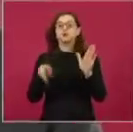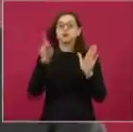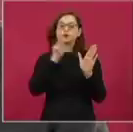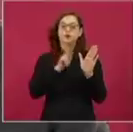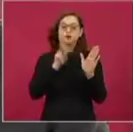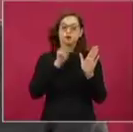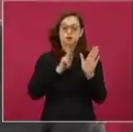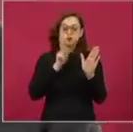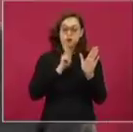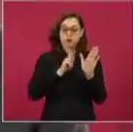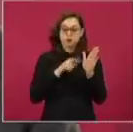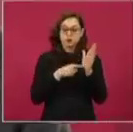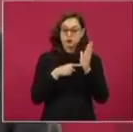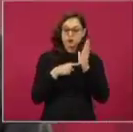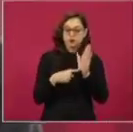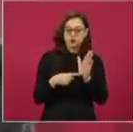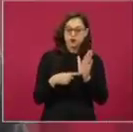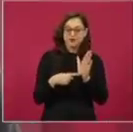es contagioso